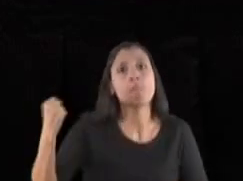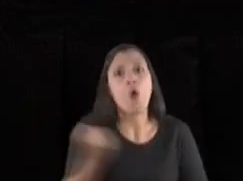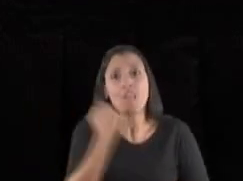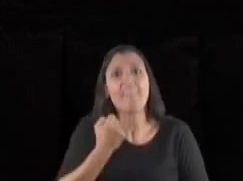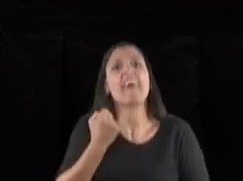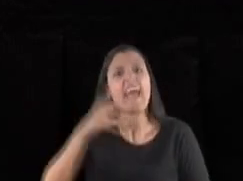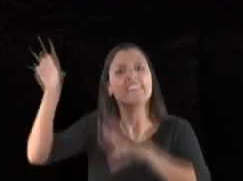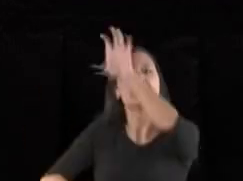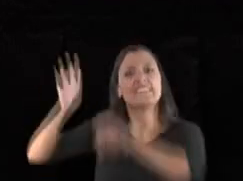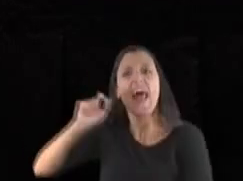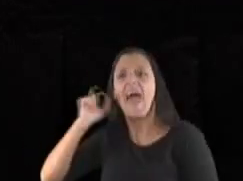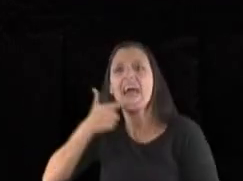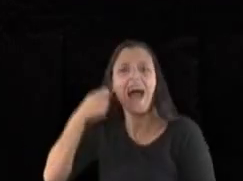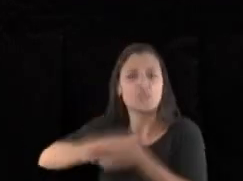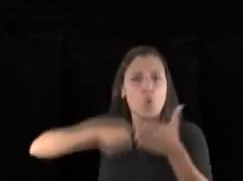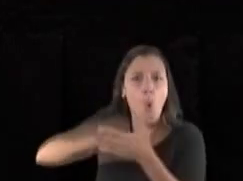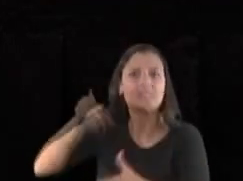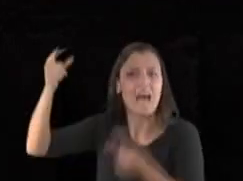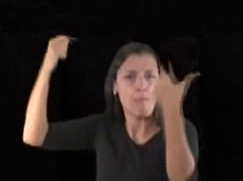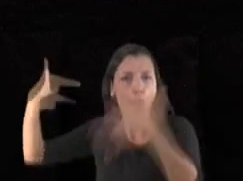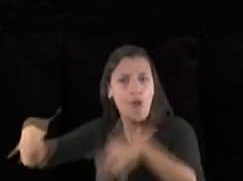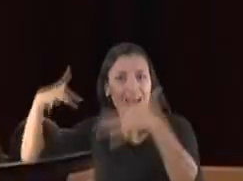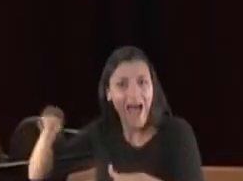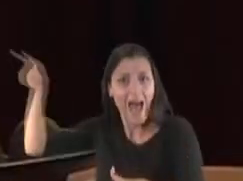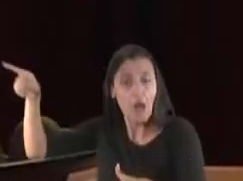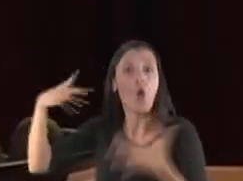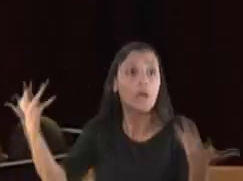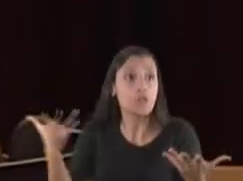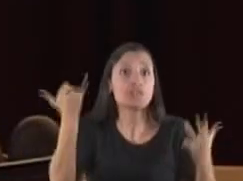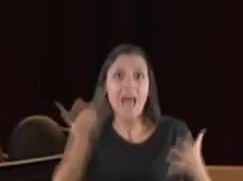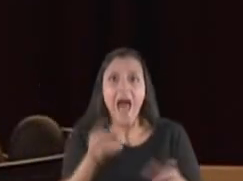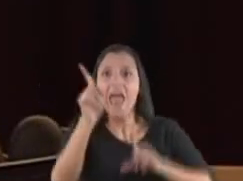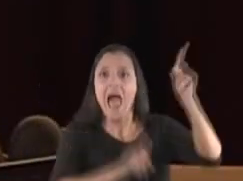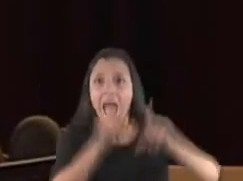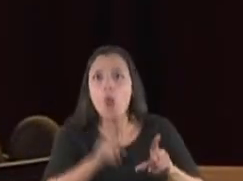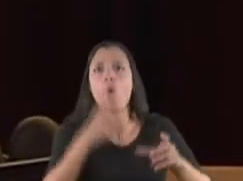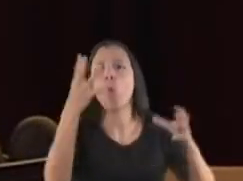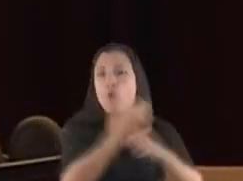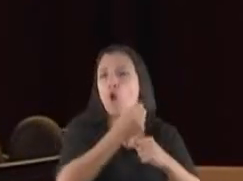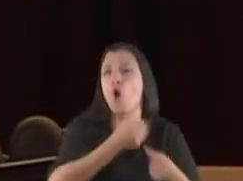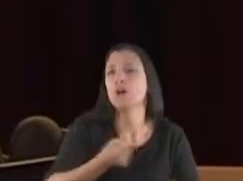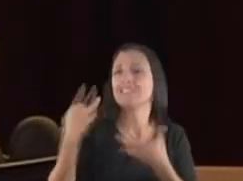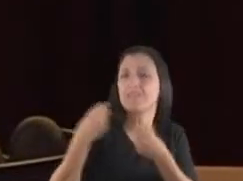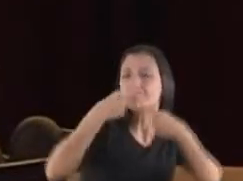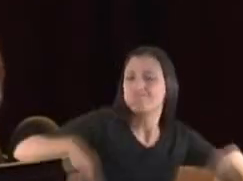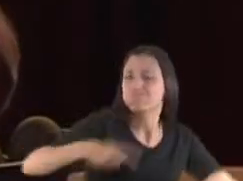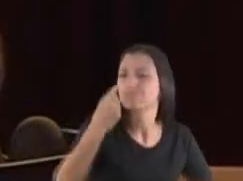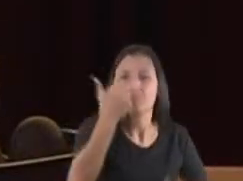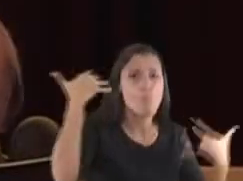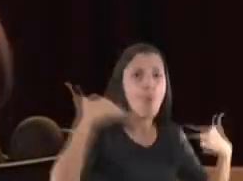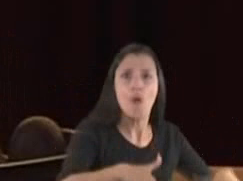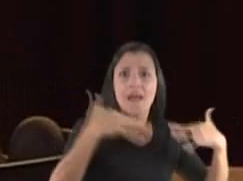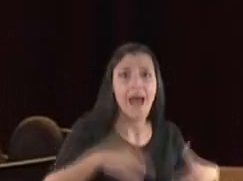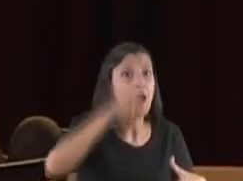gas licuado, que es tan costoso. Son esos barcos donde el flete es costosísimo y encarece ya el